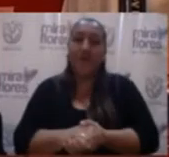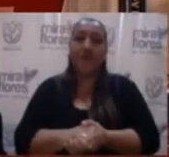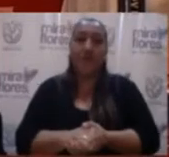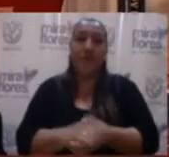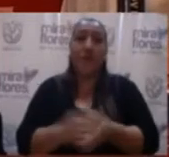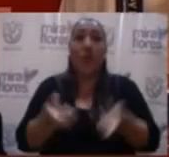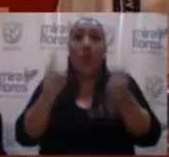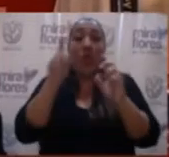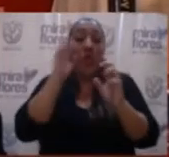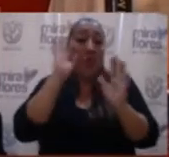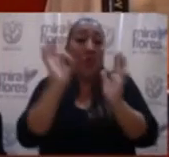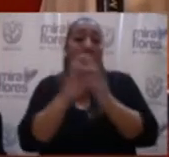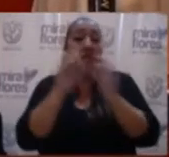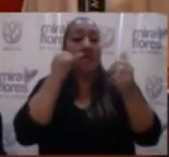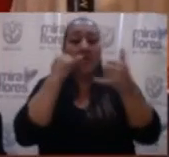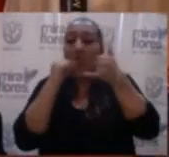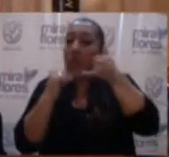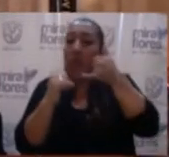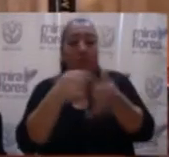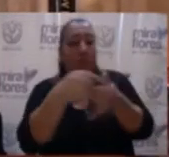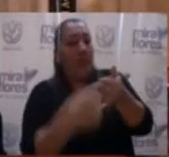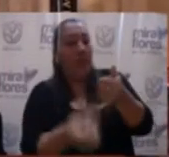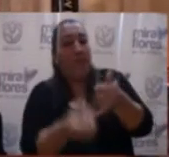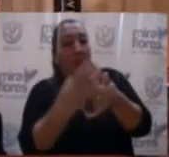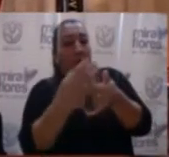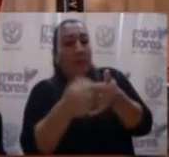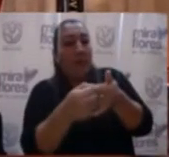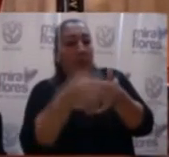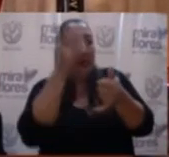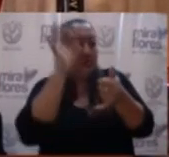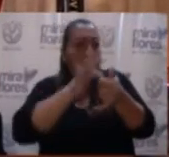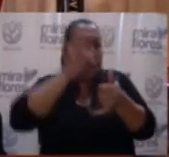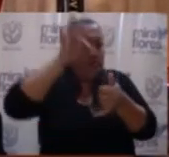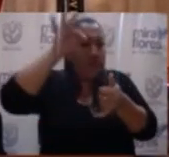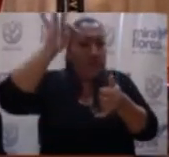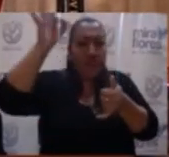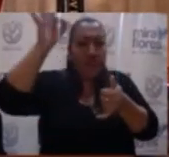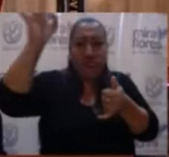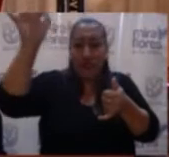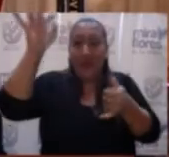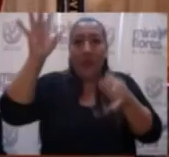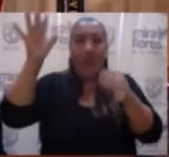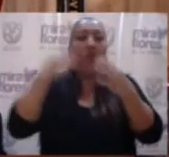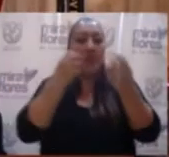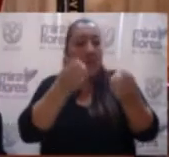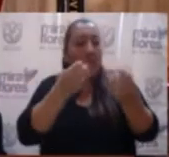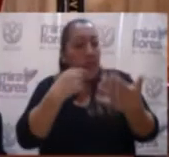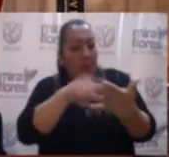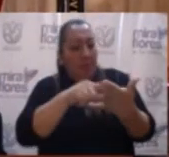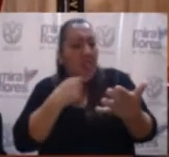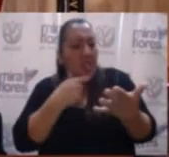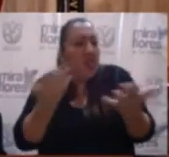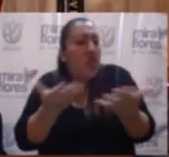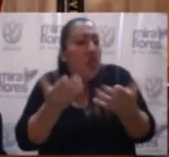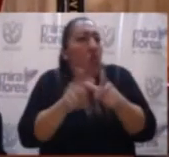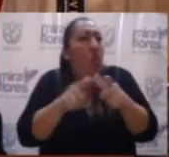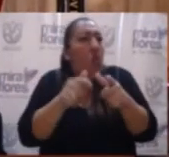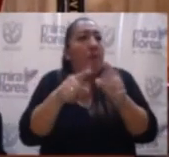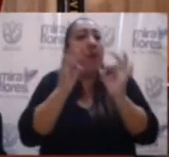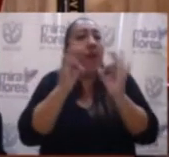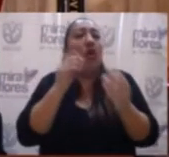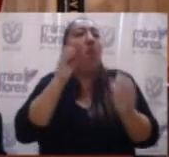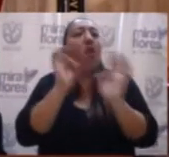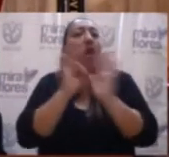el aparato, este aparato está emitiendo señales y también dando información a determinados lugares, que